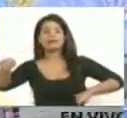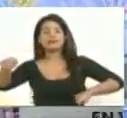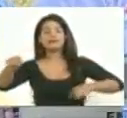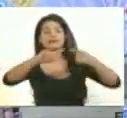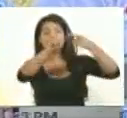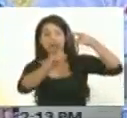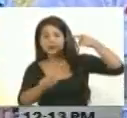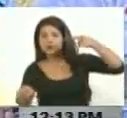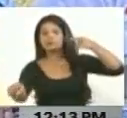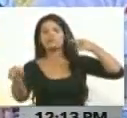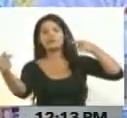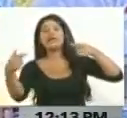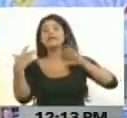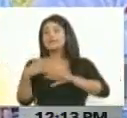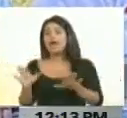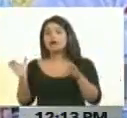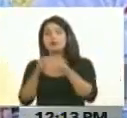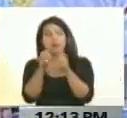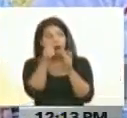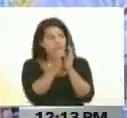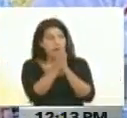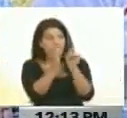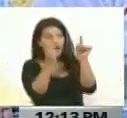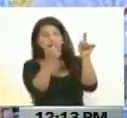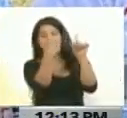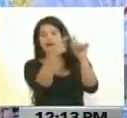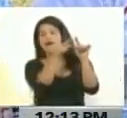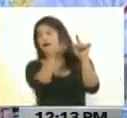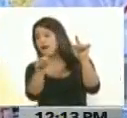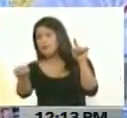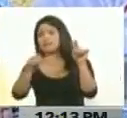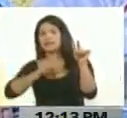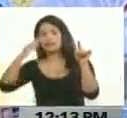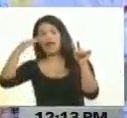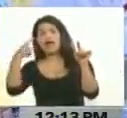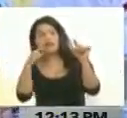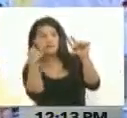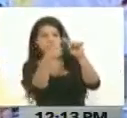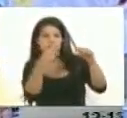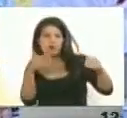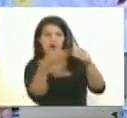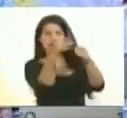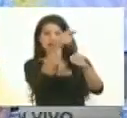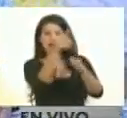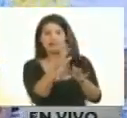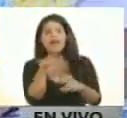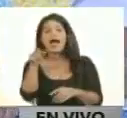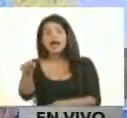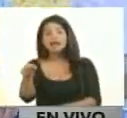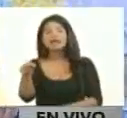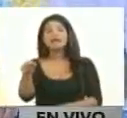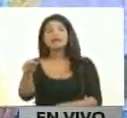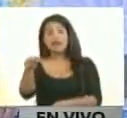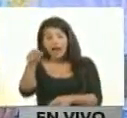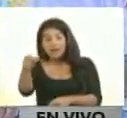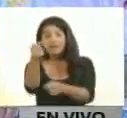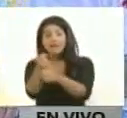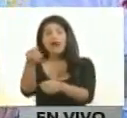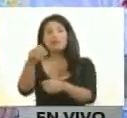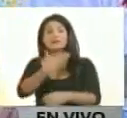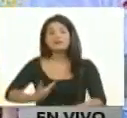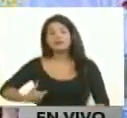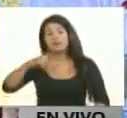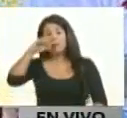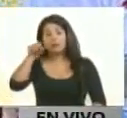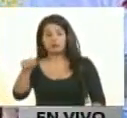ya están, la audacia es tal que están atentando contra las instalaciones donde permanece o hace vida nuestro comandante presidente de la República. Y esto es